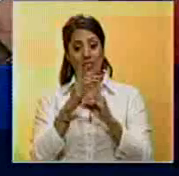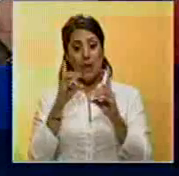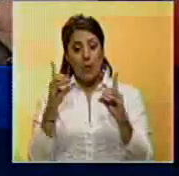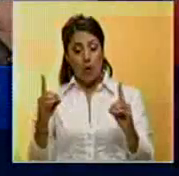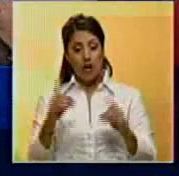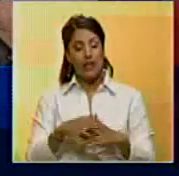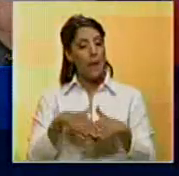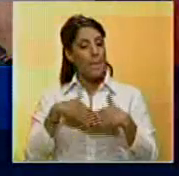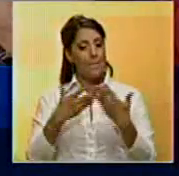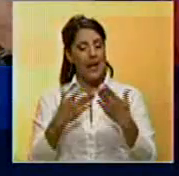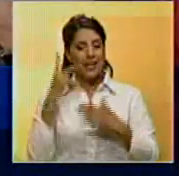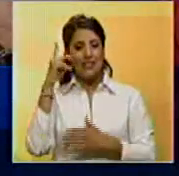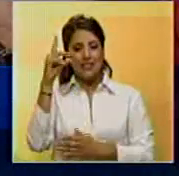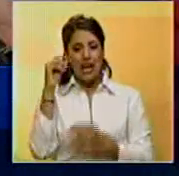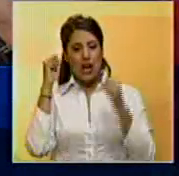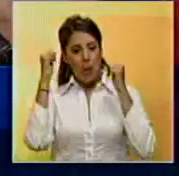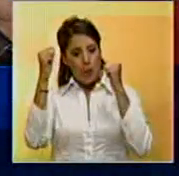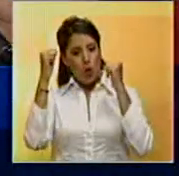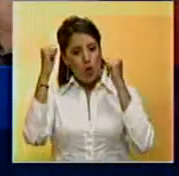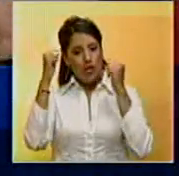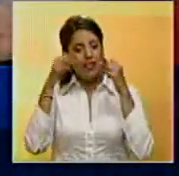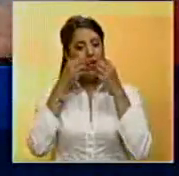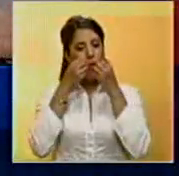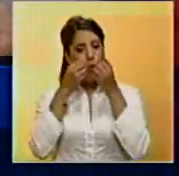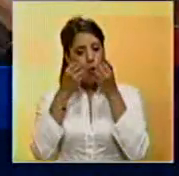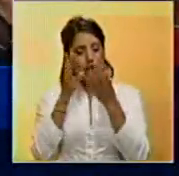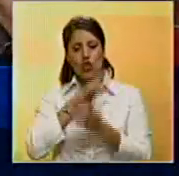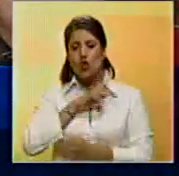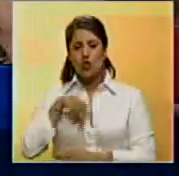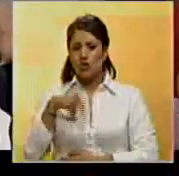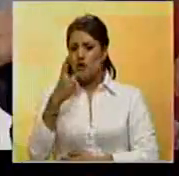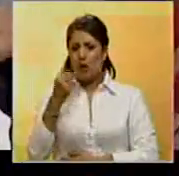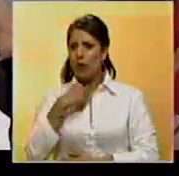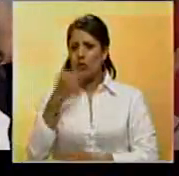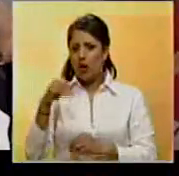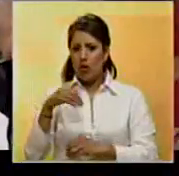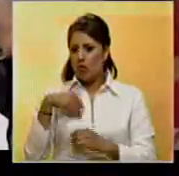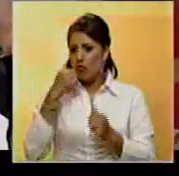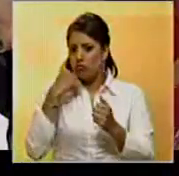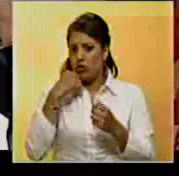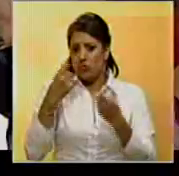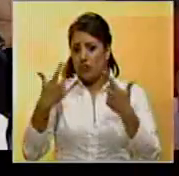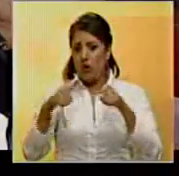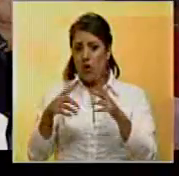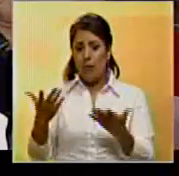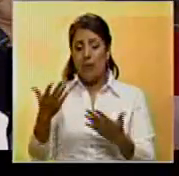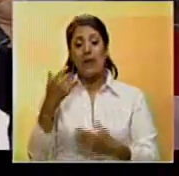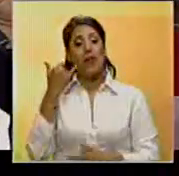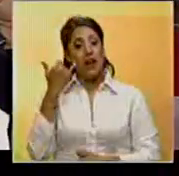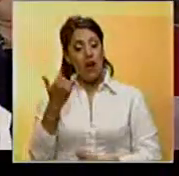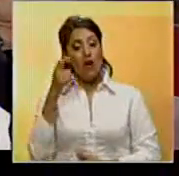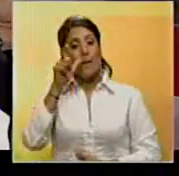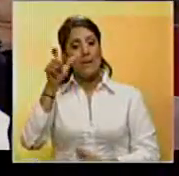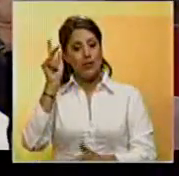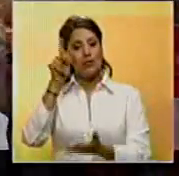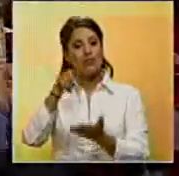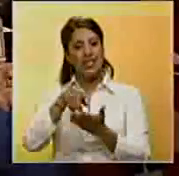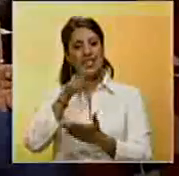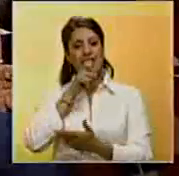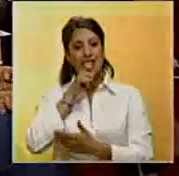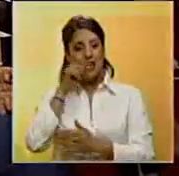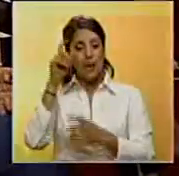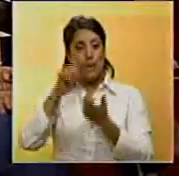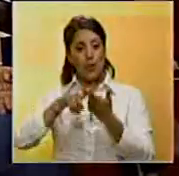para salir a protestar y a decir lo que no nos gusta En este acto se encuentran presentes personalidades como